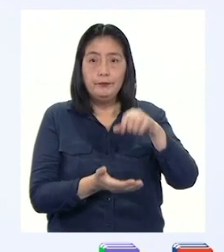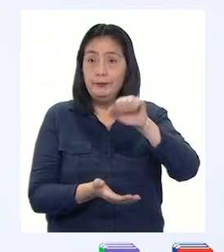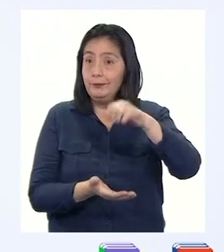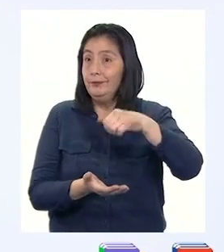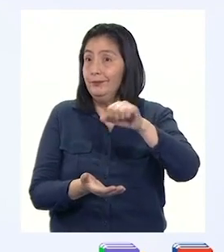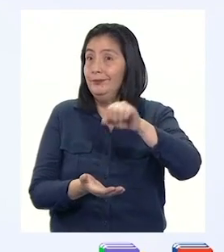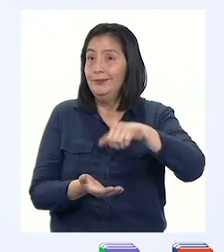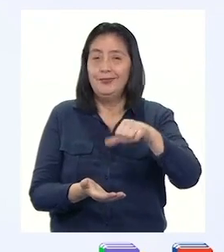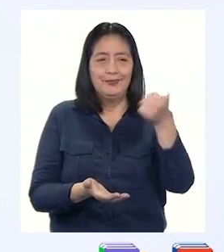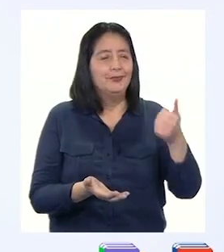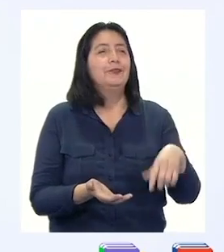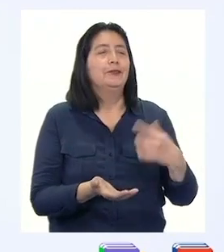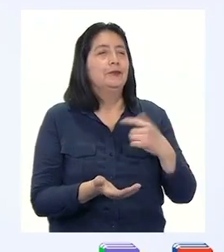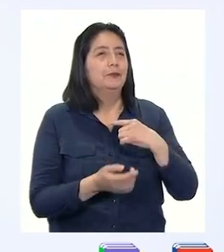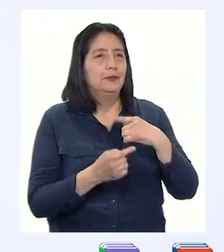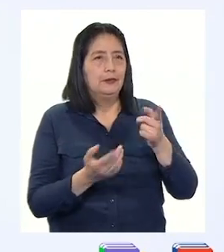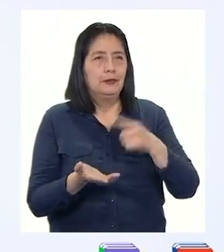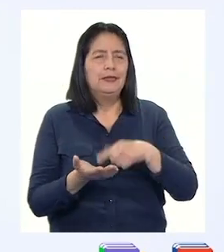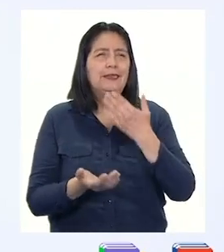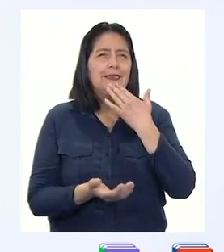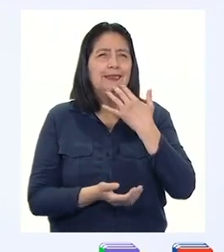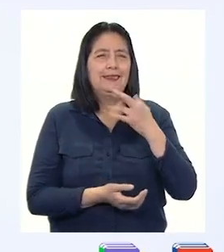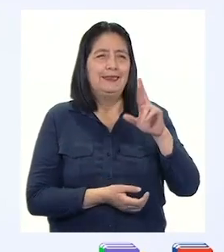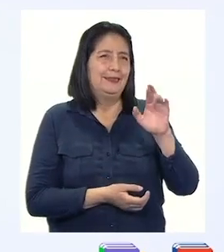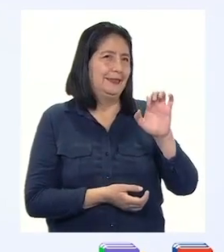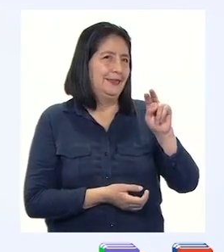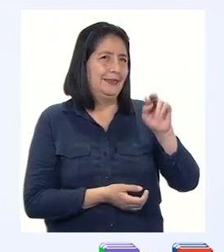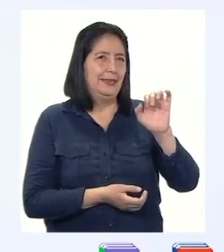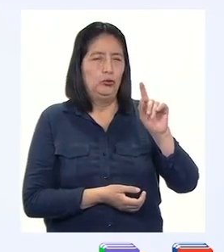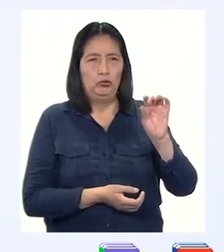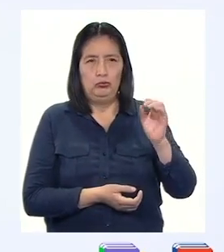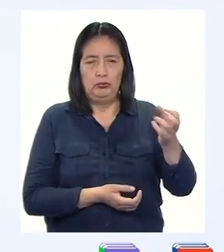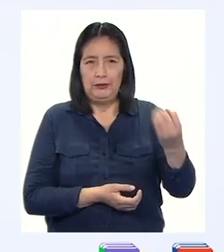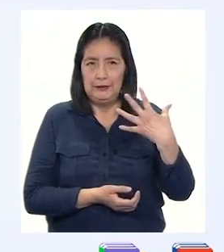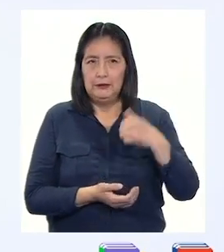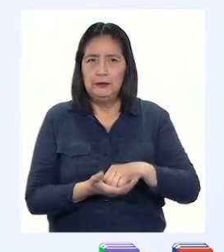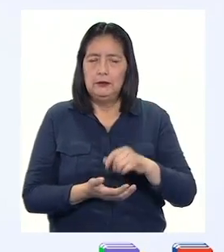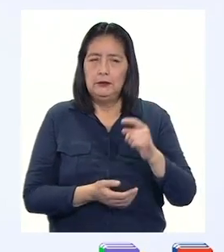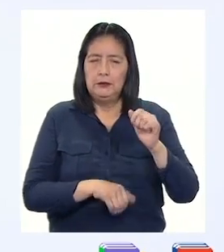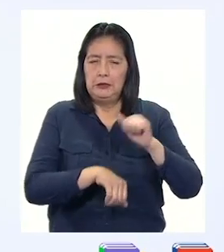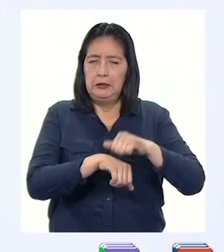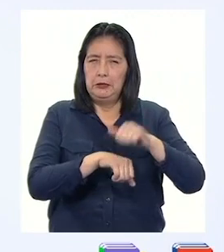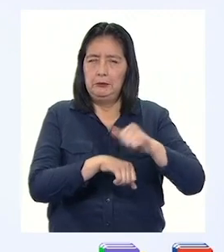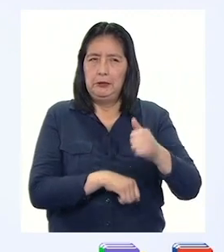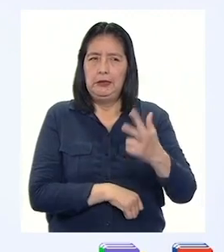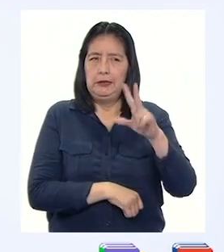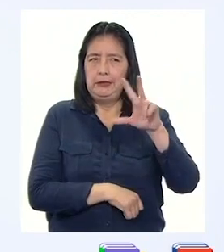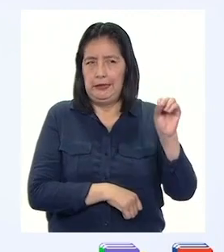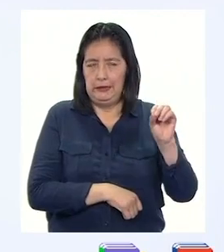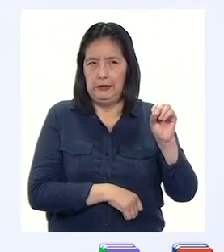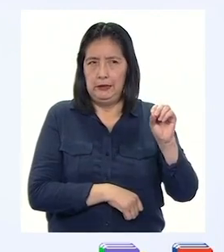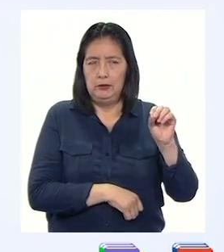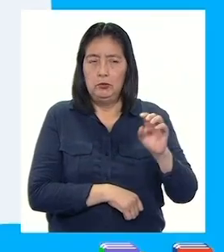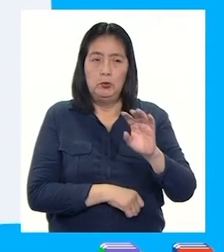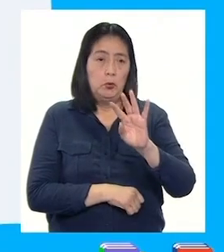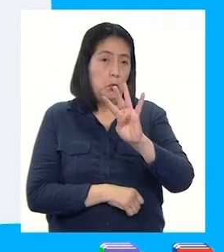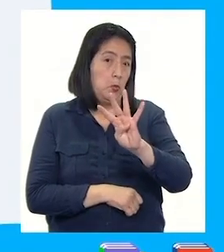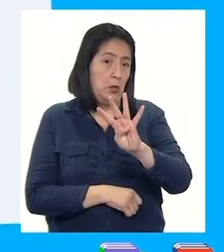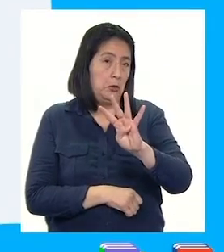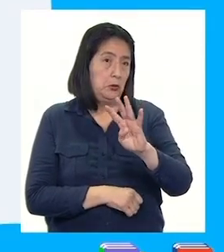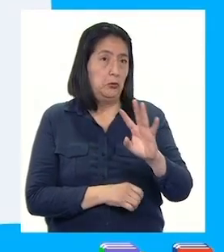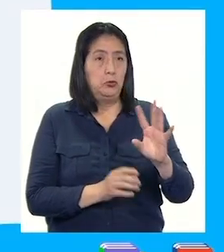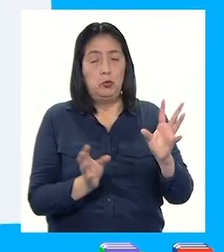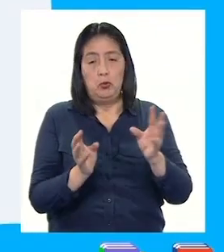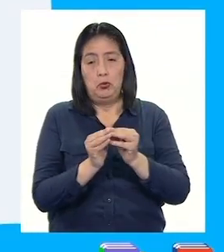Me acaba de llegar otro mensaje, profesor, y este es de Renato. Y nos dice, cada piedrita vale 30. Y como son 4,